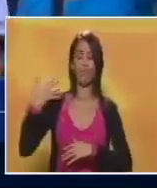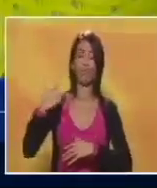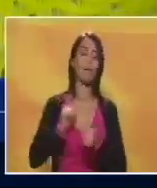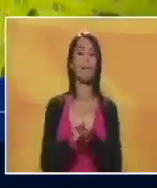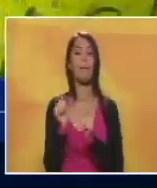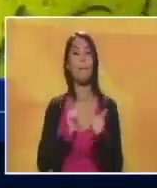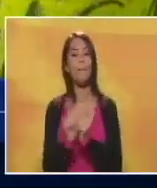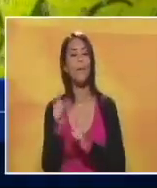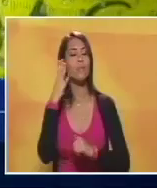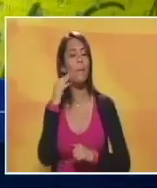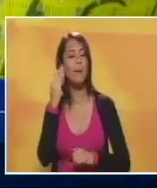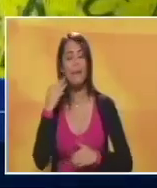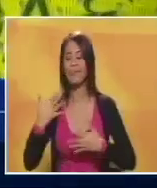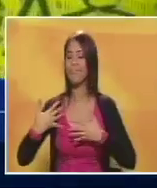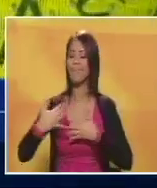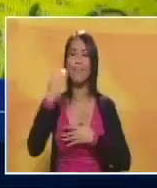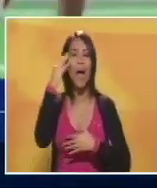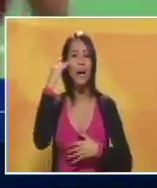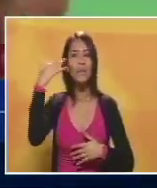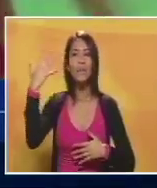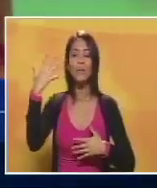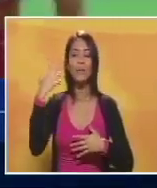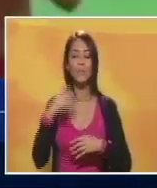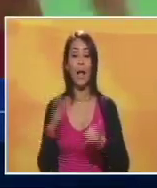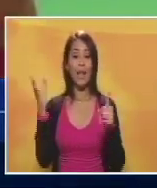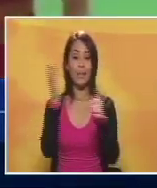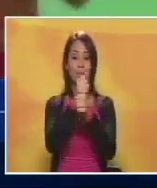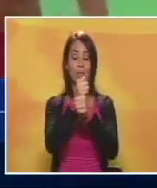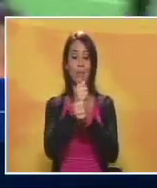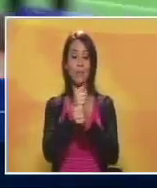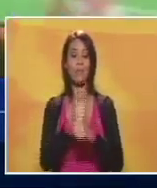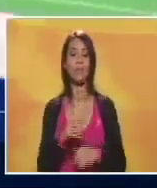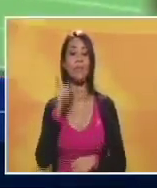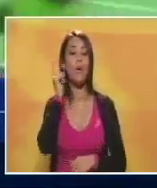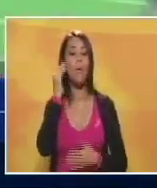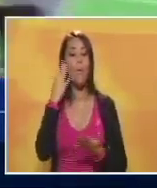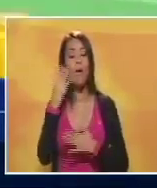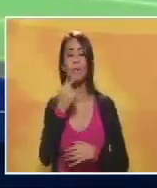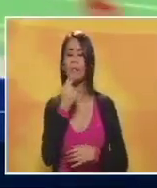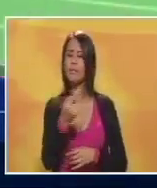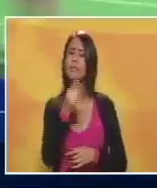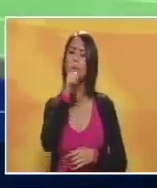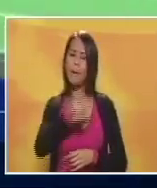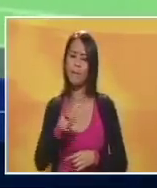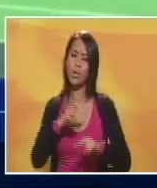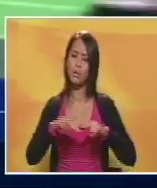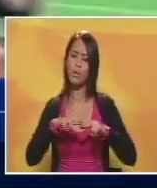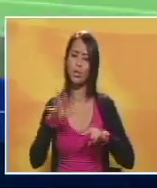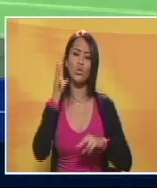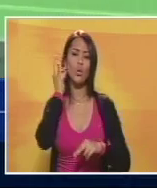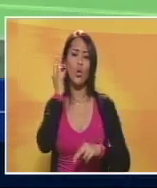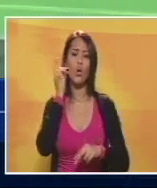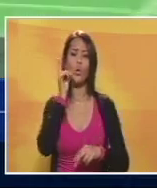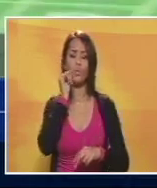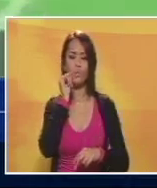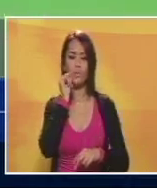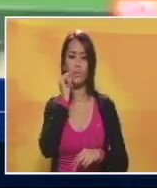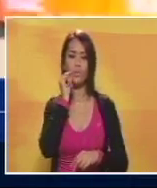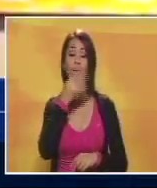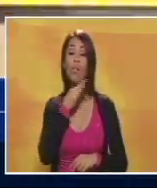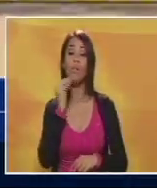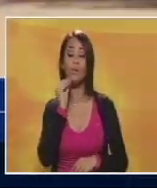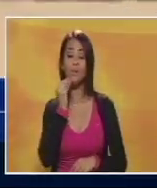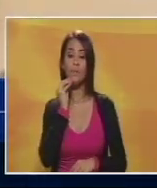deporte con muchos sueños cumplidos y por cumplir, Yulimar recomienda a los niños y adolescentes confiar en lo que los hace únicos,